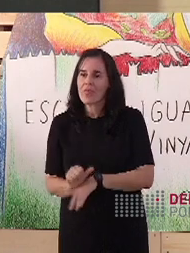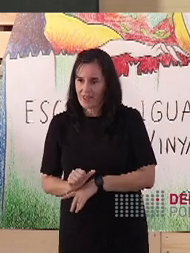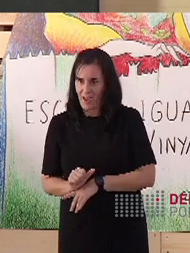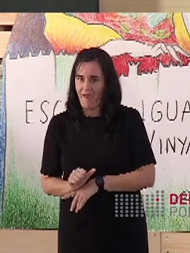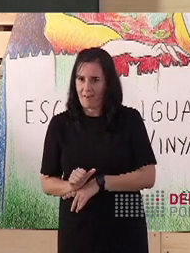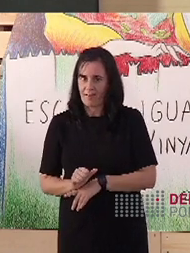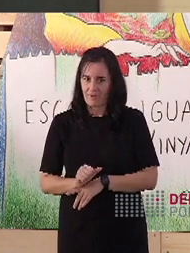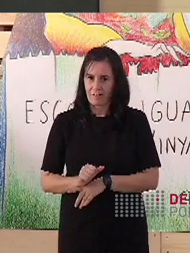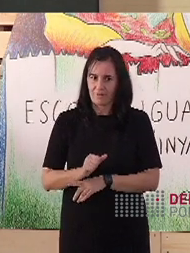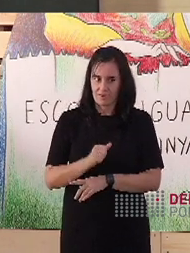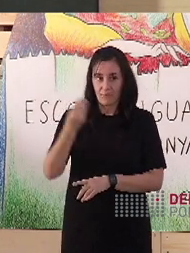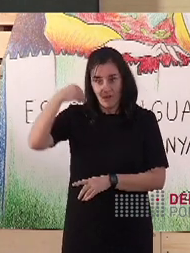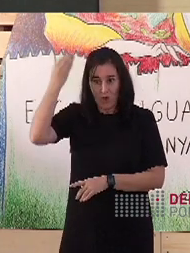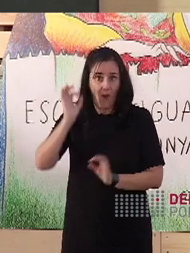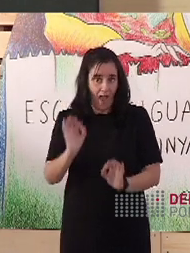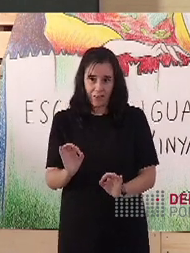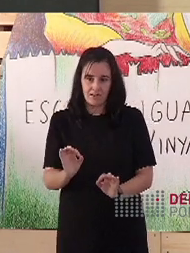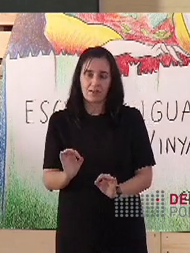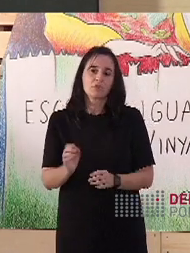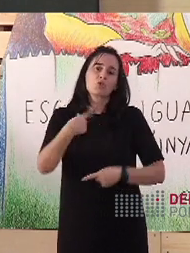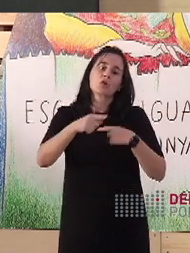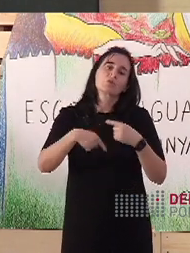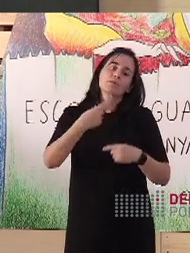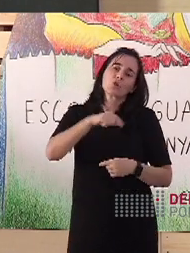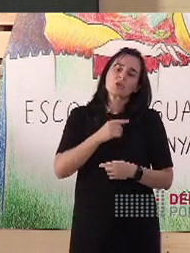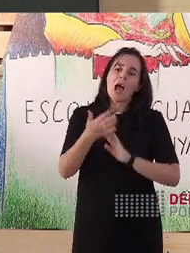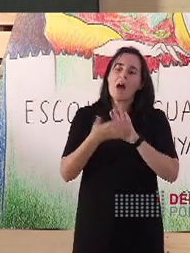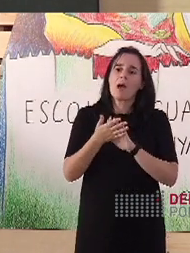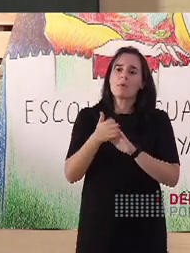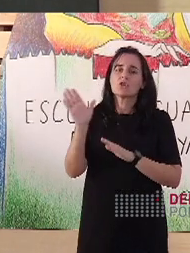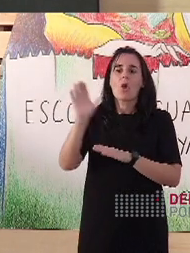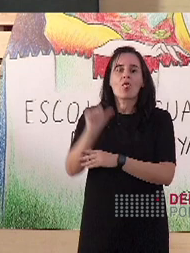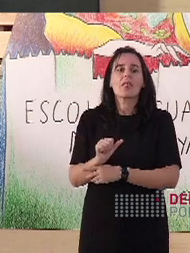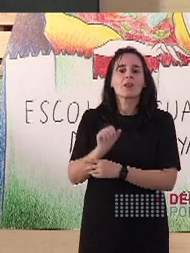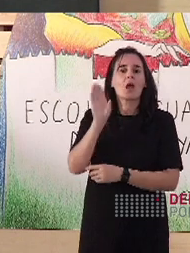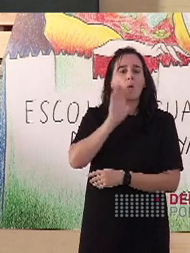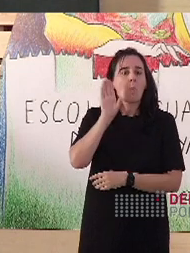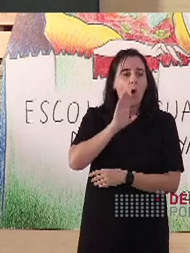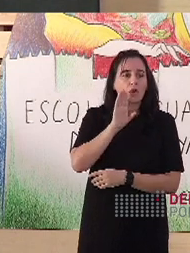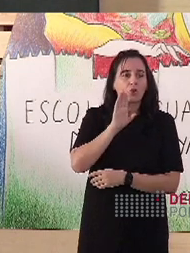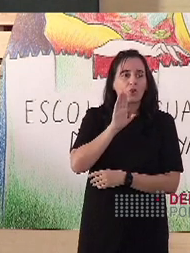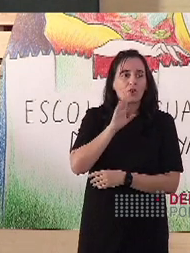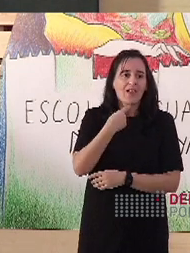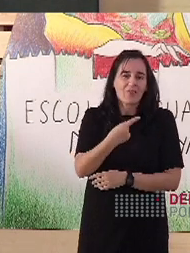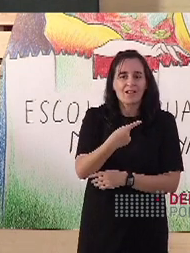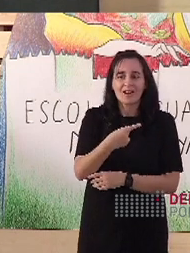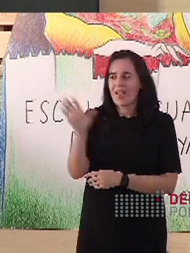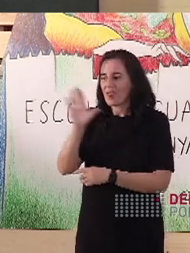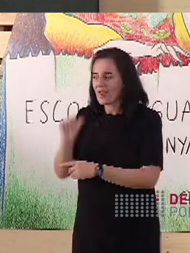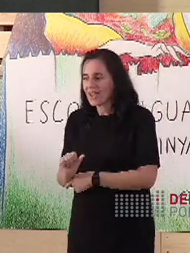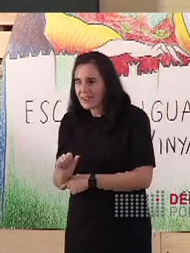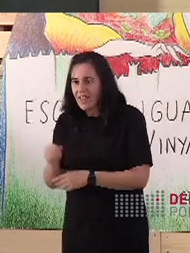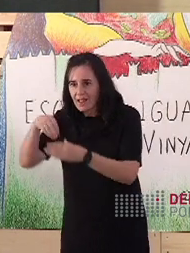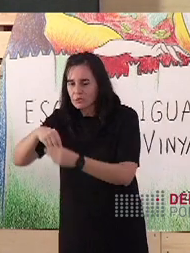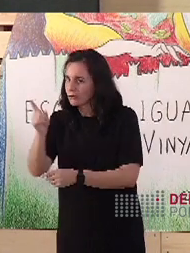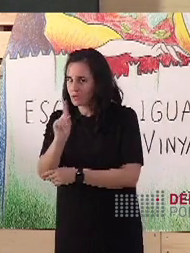ficción. Por eso incluso cuando hablamos de cine porno, estamos cayendo en su trampa, porque no es cine, porque no son actores, porque no son actrices,